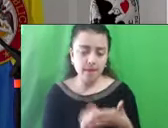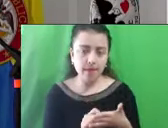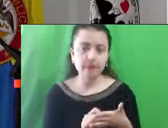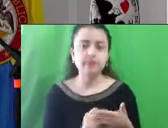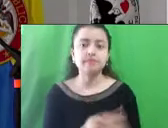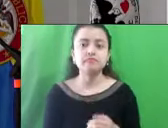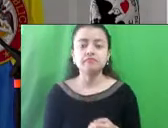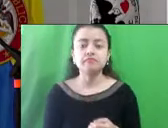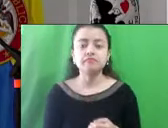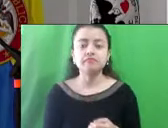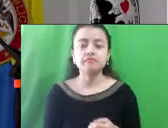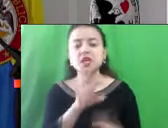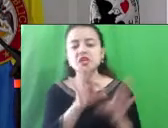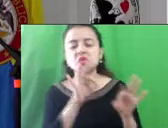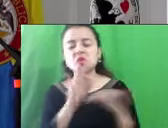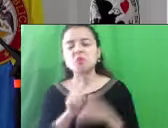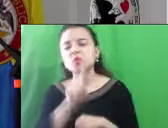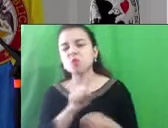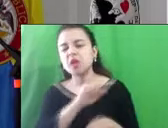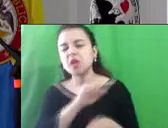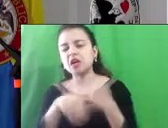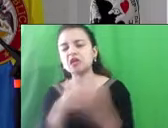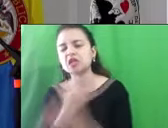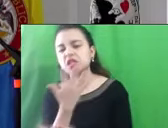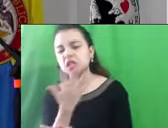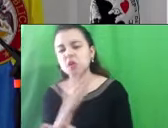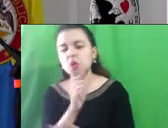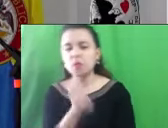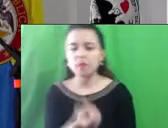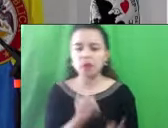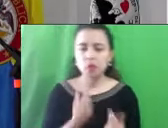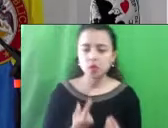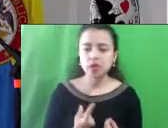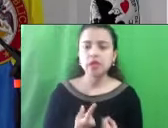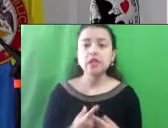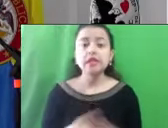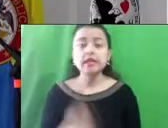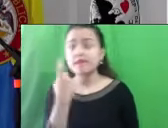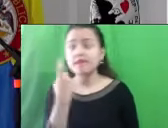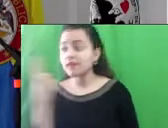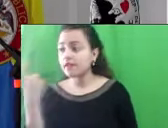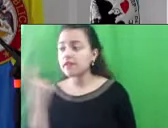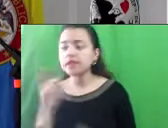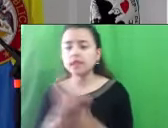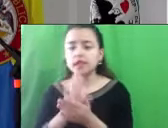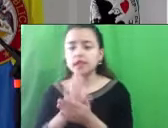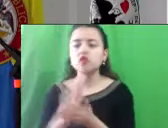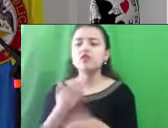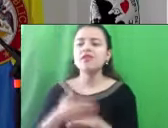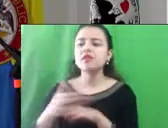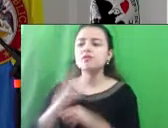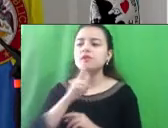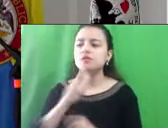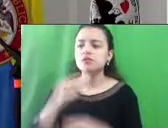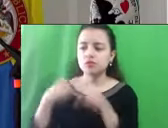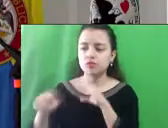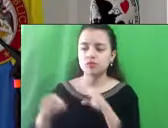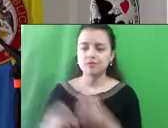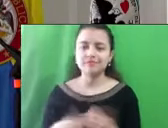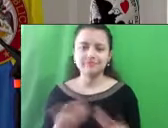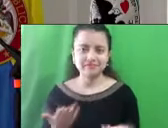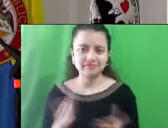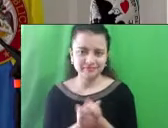El resto que nos dejen las haremos llegar las respuestas por medio de correo electrónico o cualquier canal que nos sirva para poder comunicarnos con ustedes.